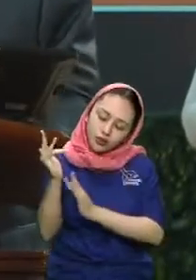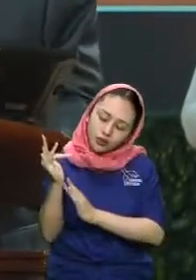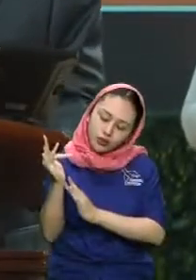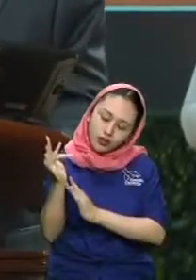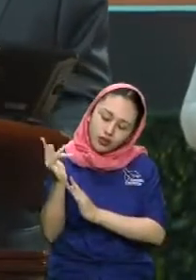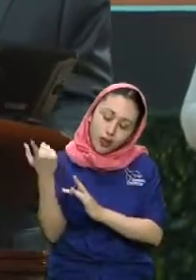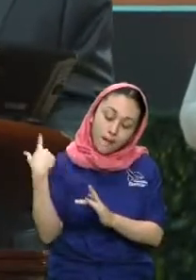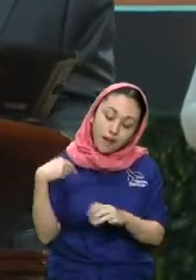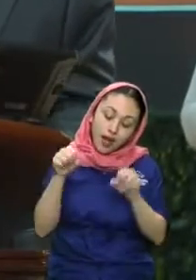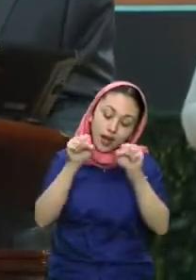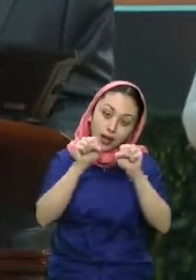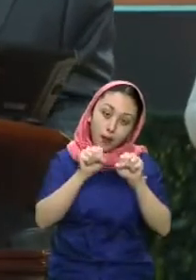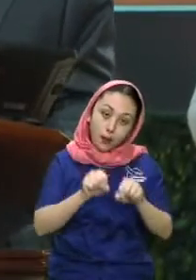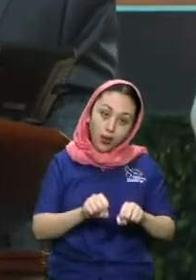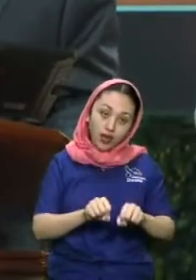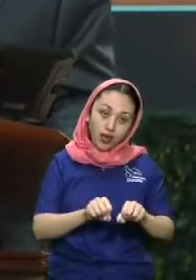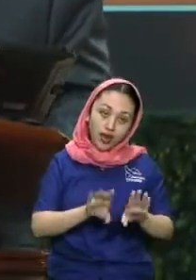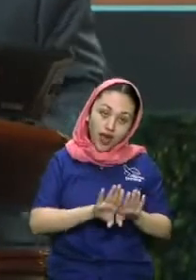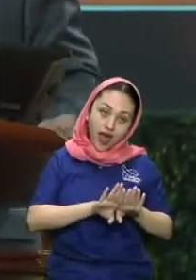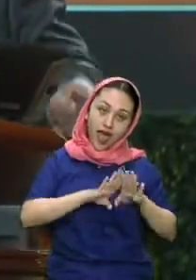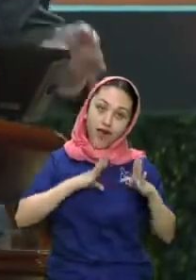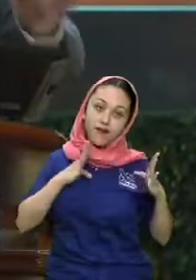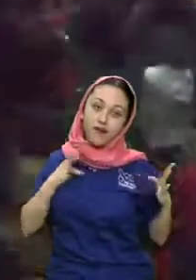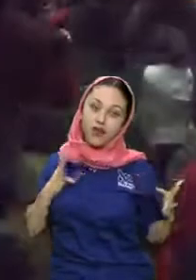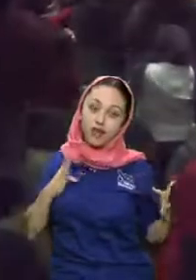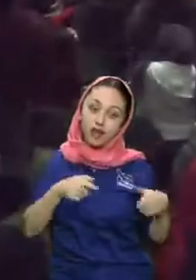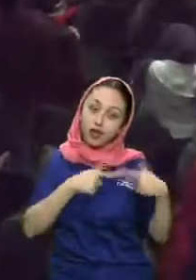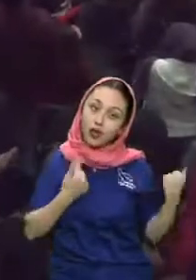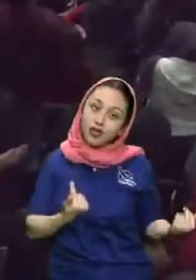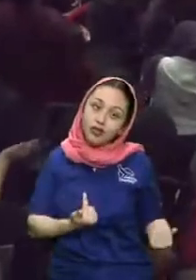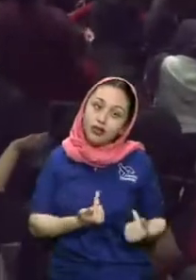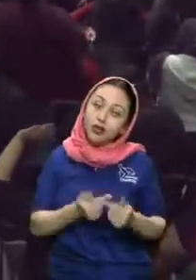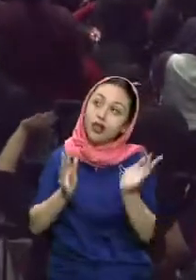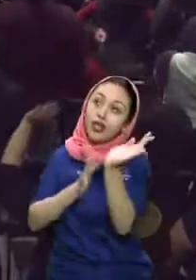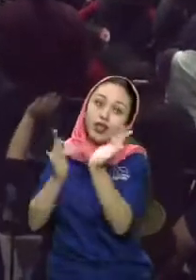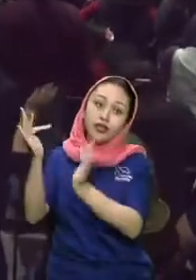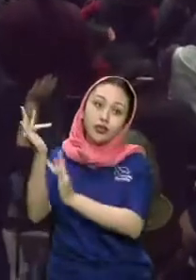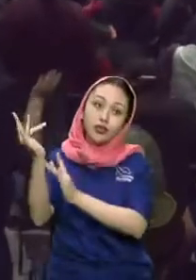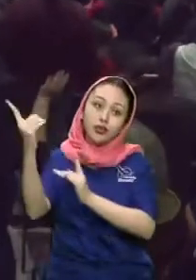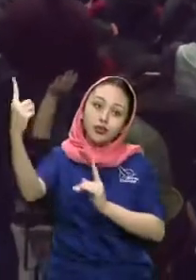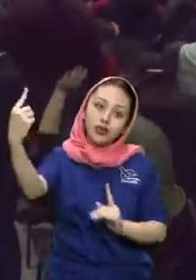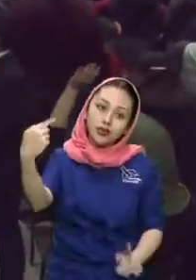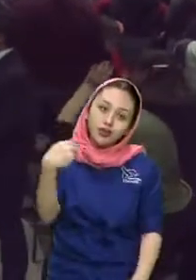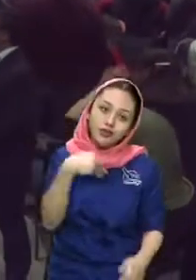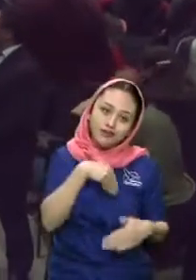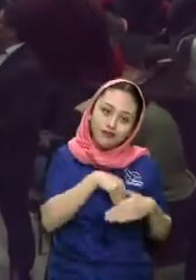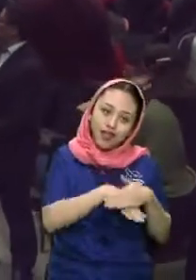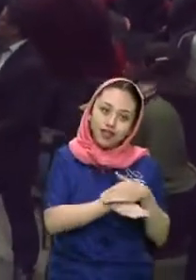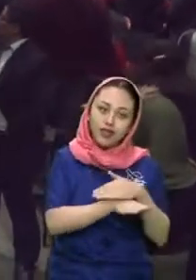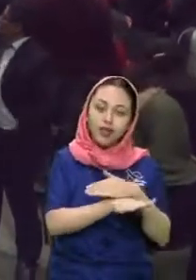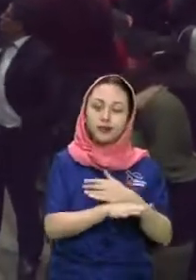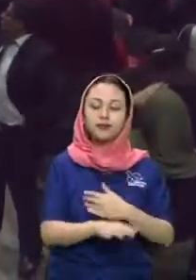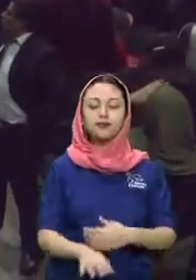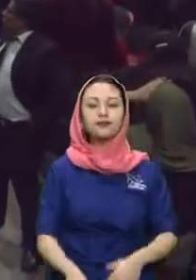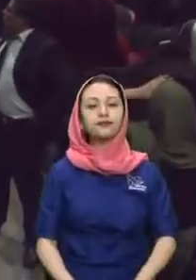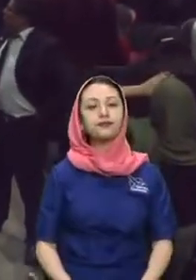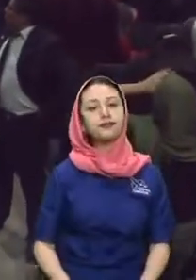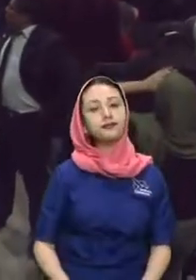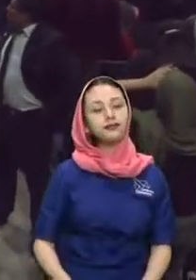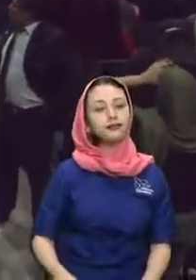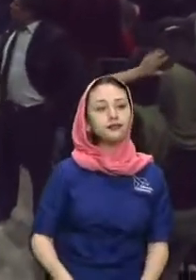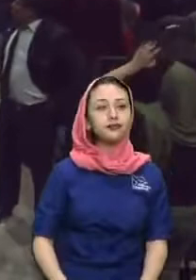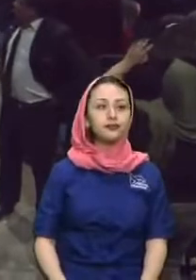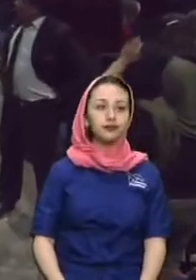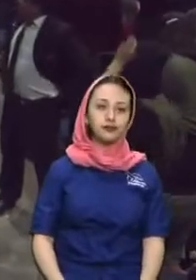entrar. En el nombre de Jesús. Yo quiero bendecirlos a todos, pero solo déjenme hacer este llamado,